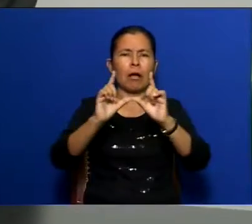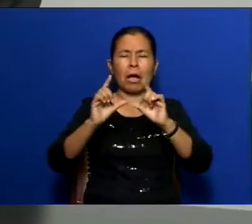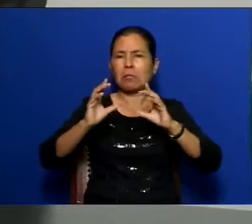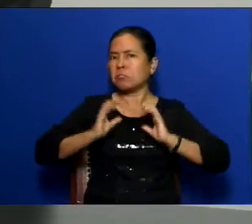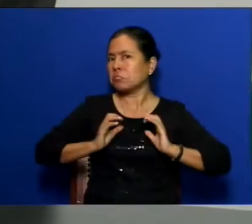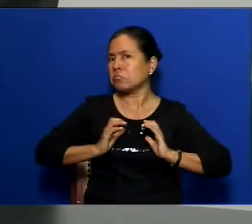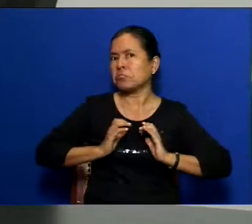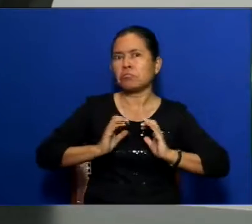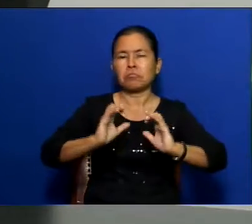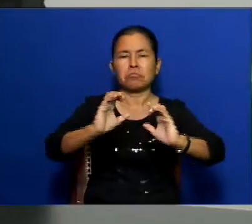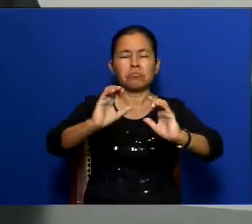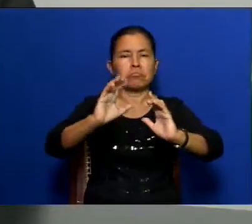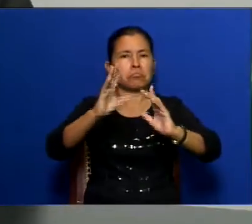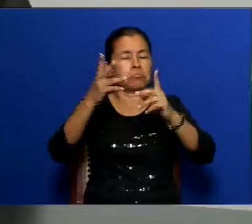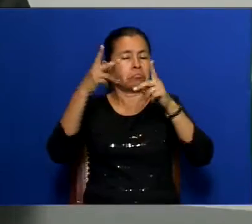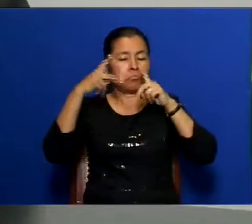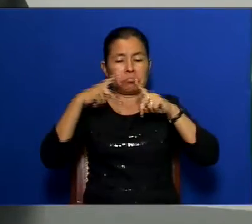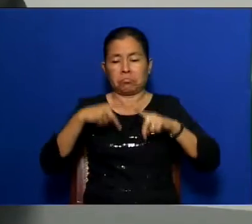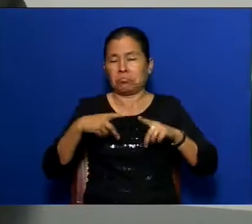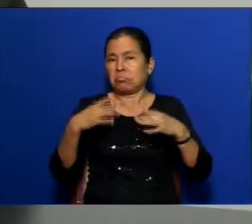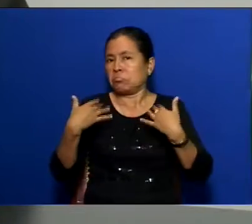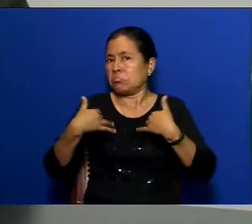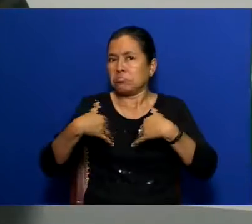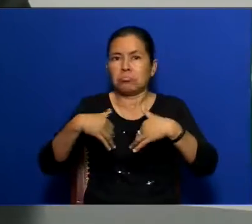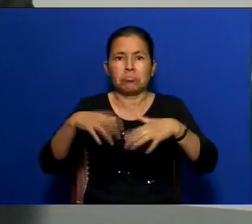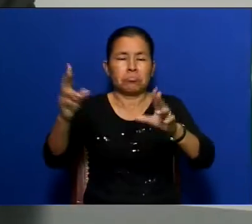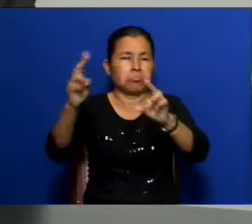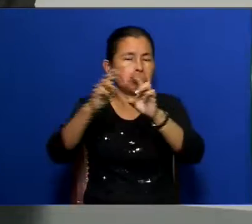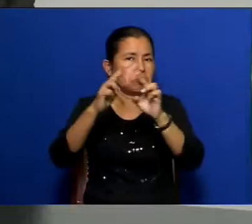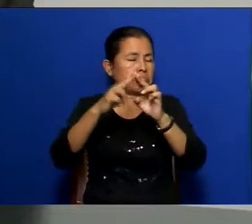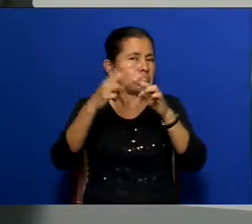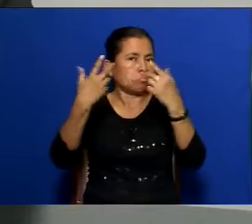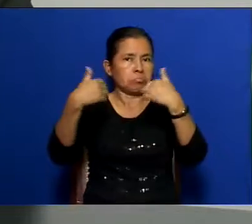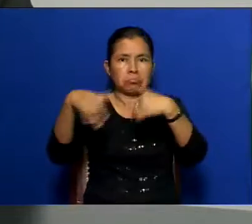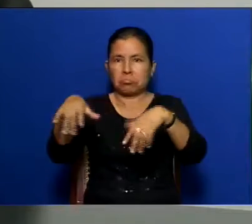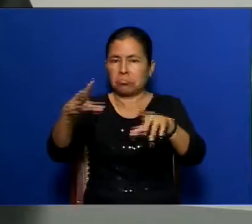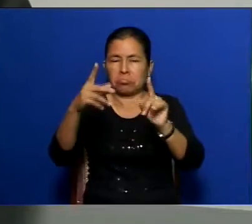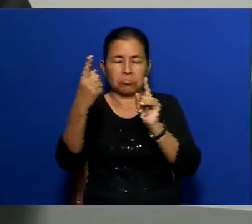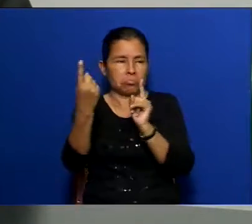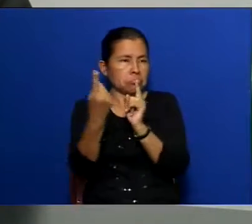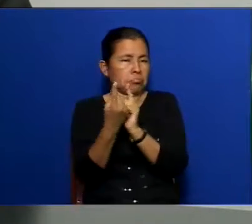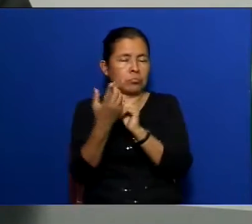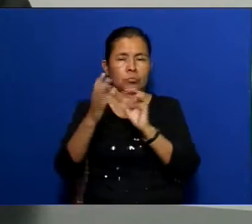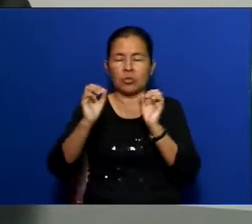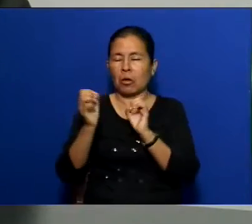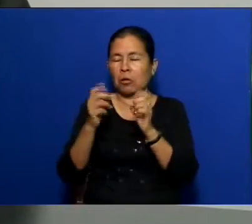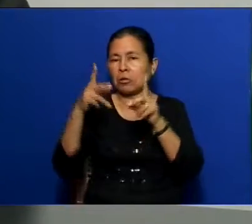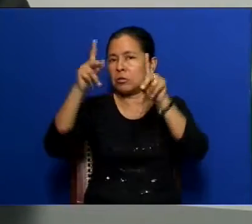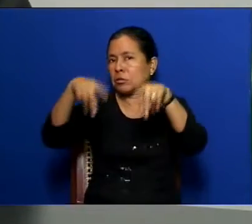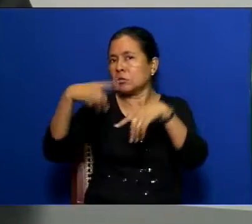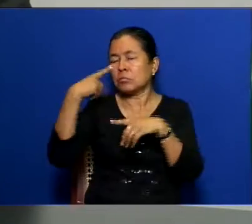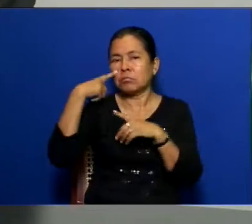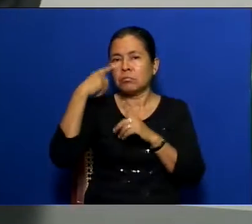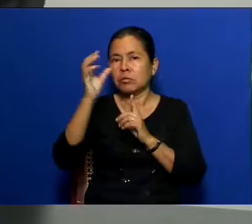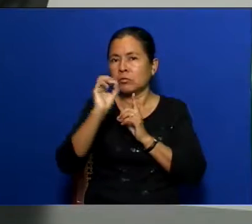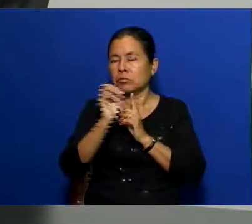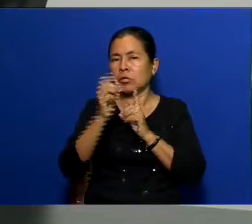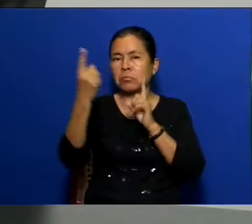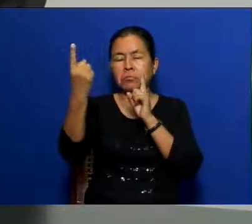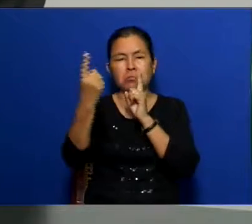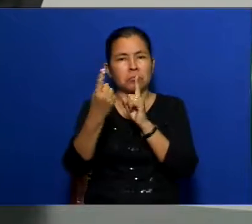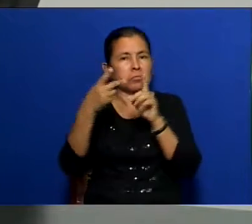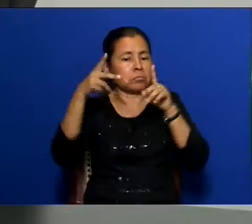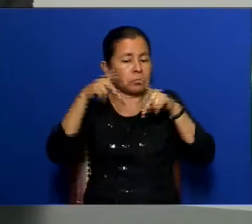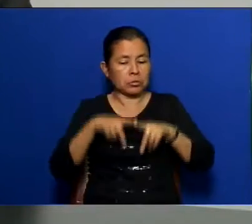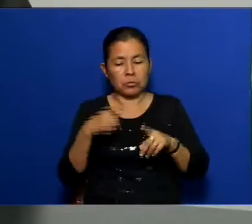y cuyo agresor es una persona que no tiene ningún vínculo con la víctima. Puede ser un desconocido, incluso puede ser